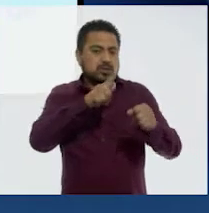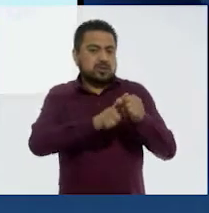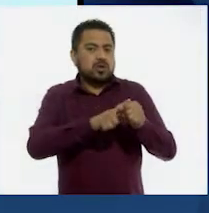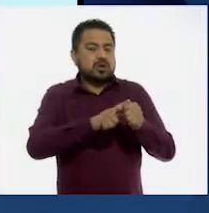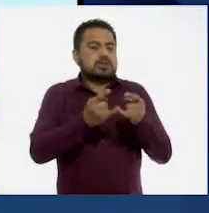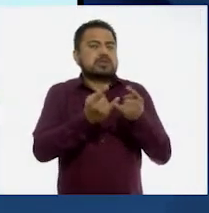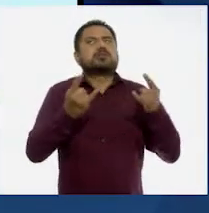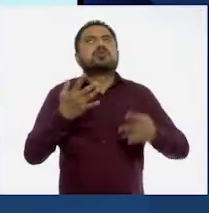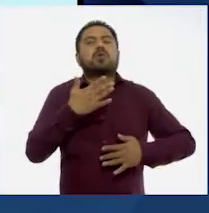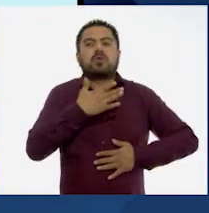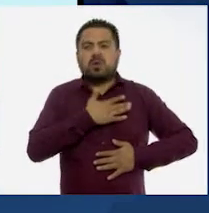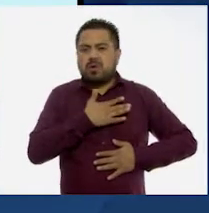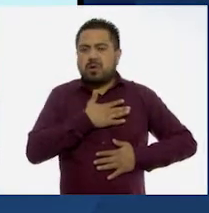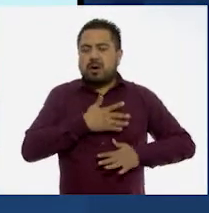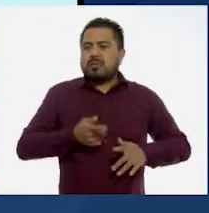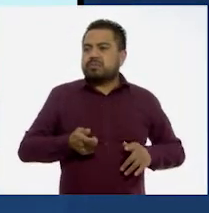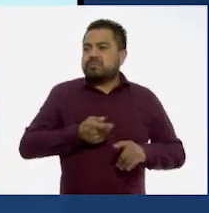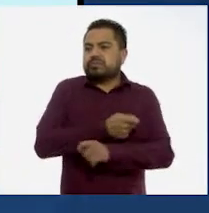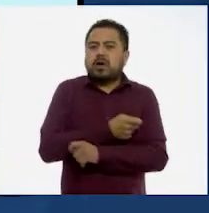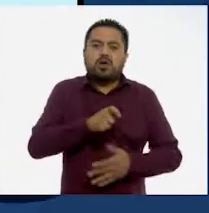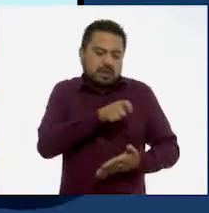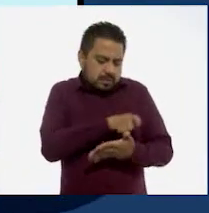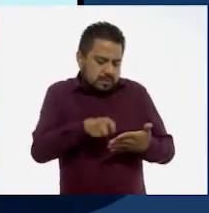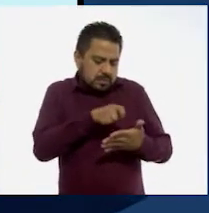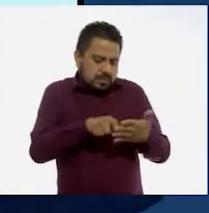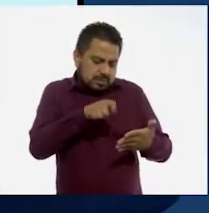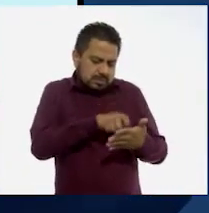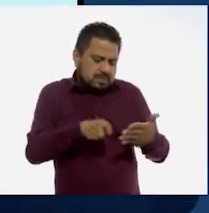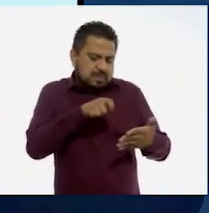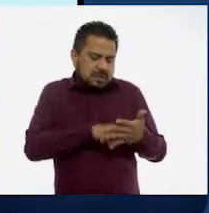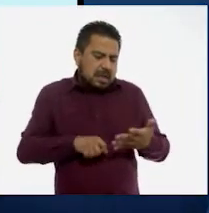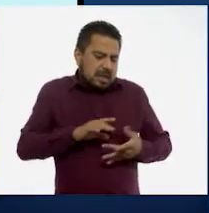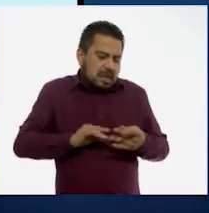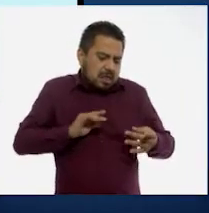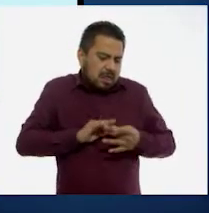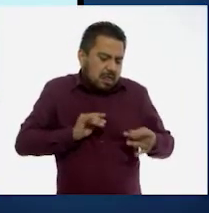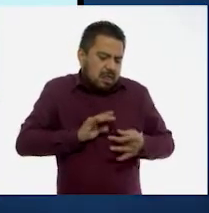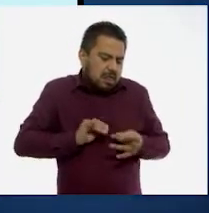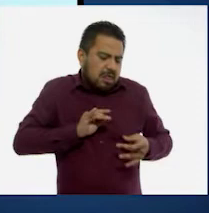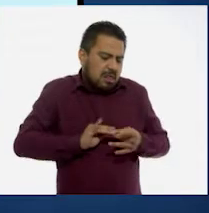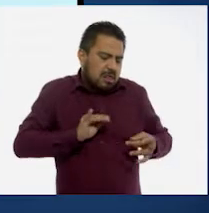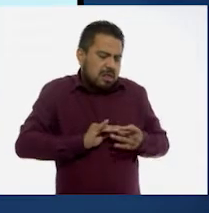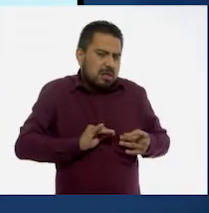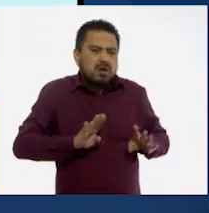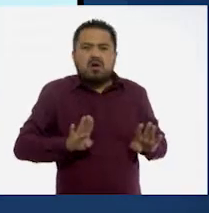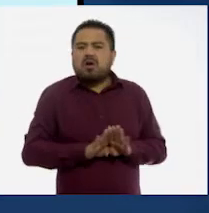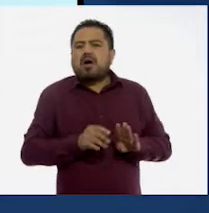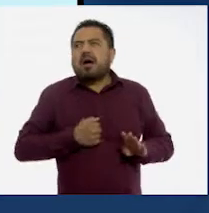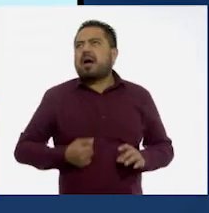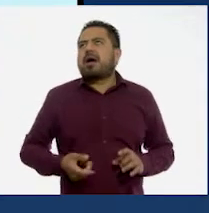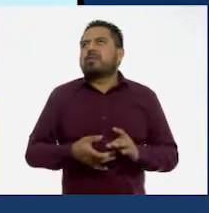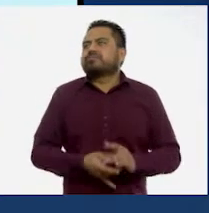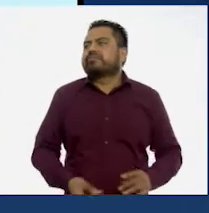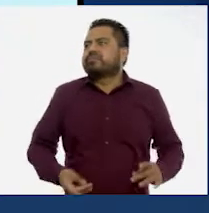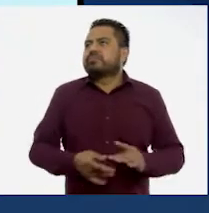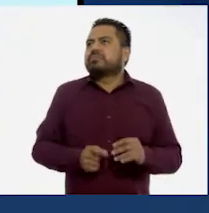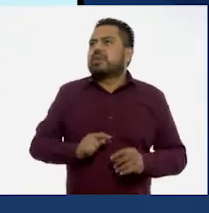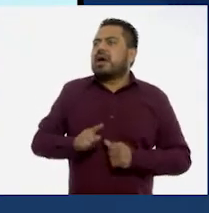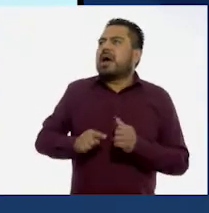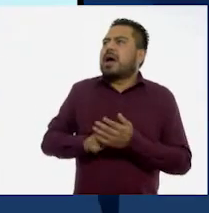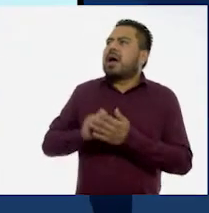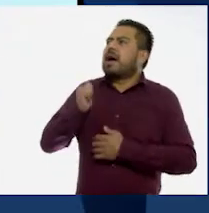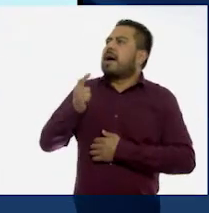nuestra historia. En cambio, cuando escribimos en tercera persona, es como si estuviéramos contando lo que sucedió a alguien